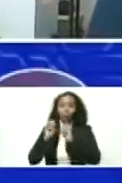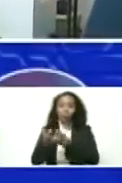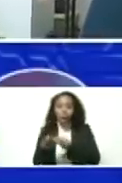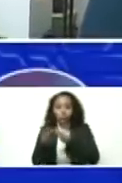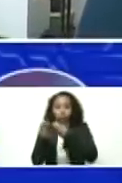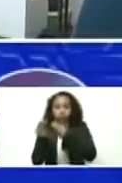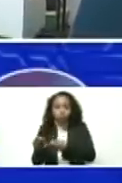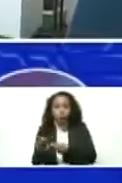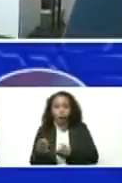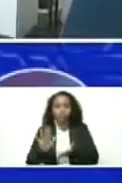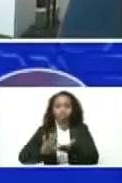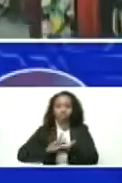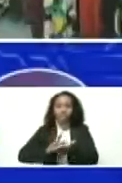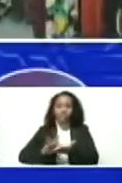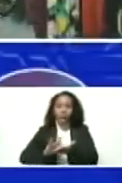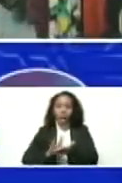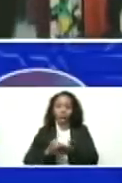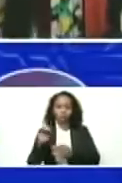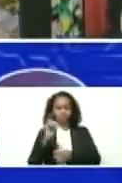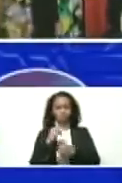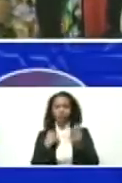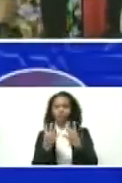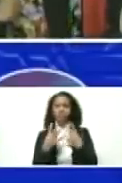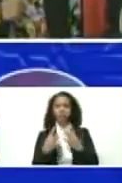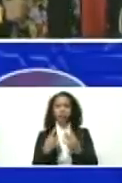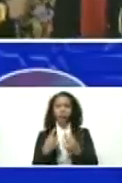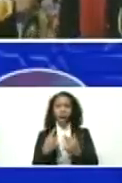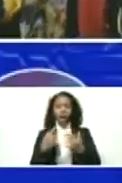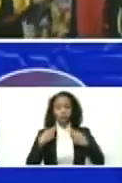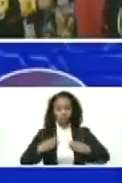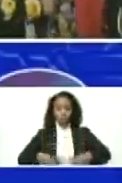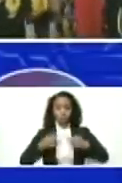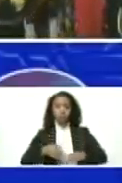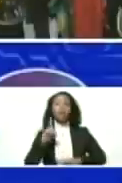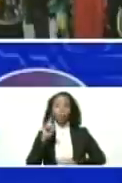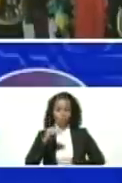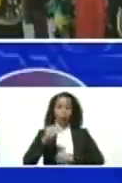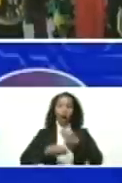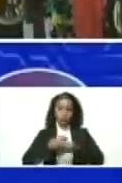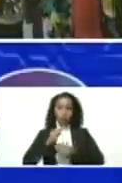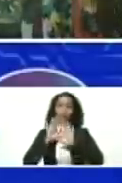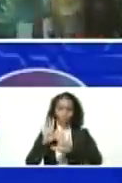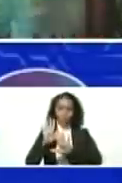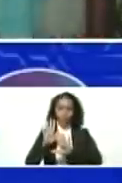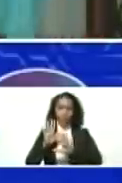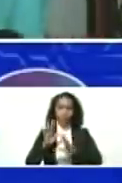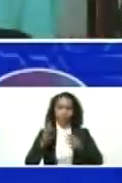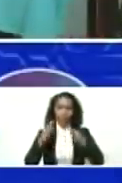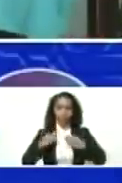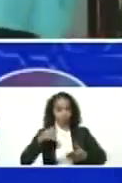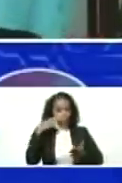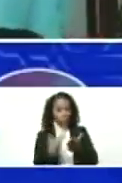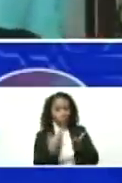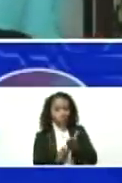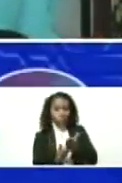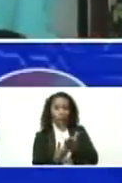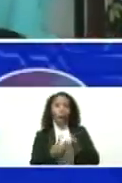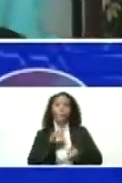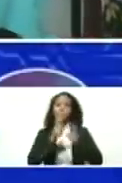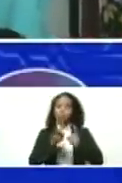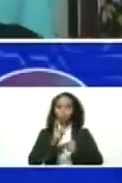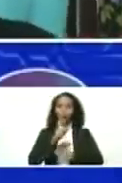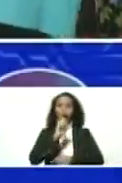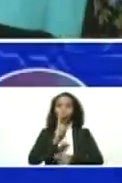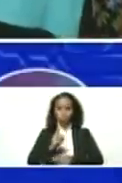feria digital. No es una feria física, que también las vamos a hacer, feria física, que a la gente le guste ir a pasear, hacer